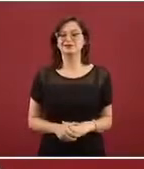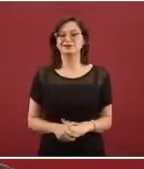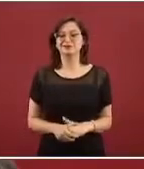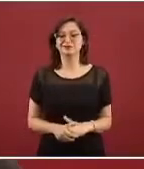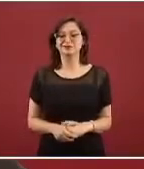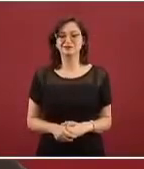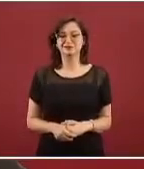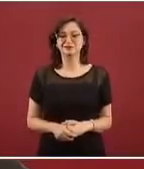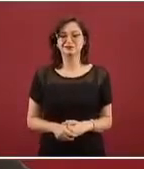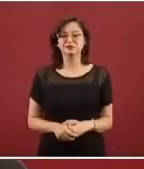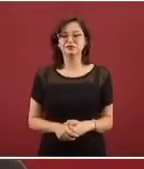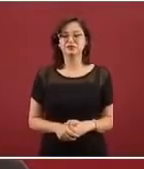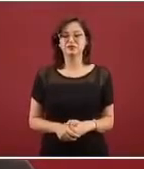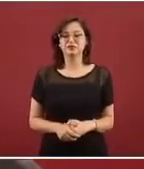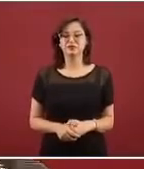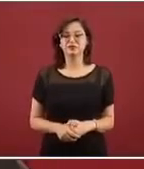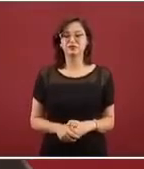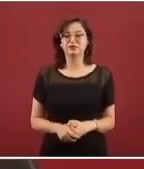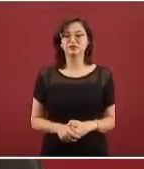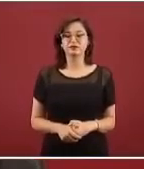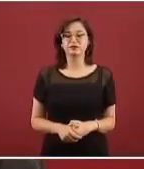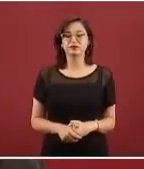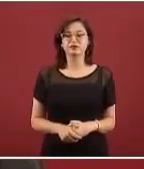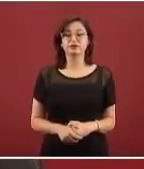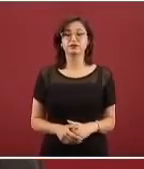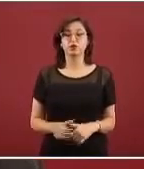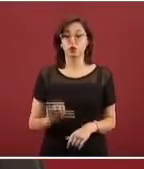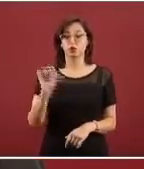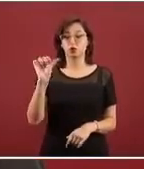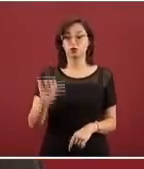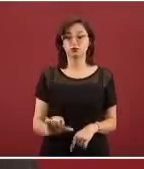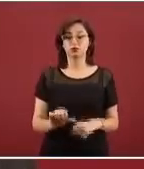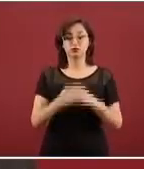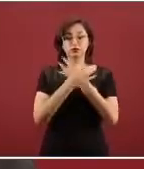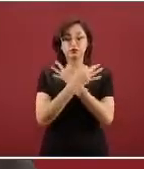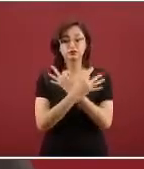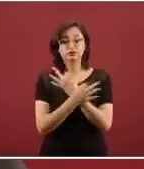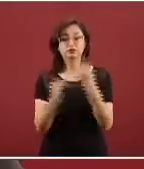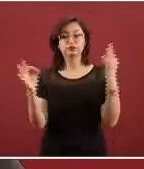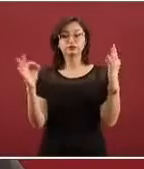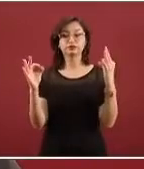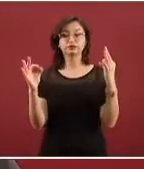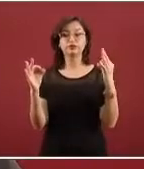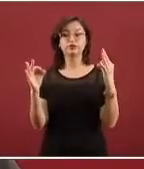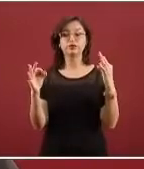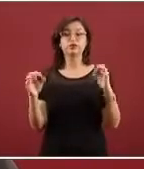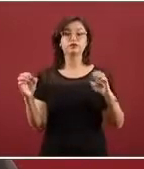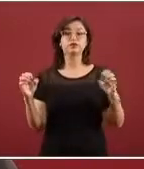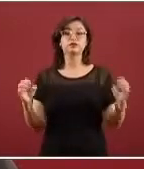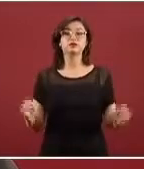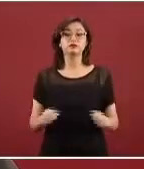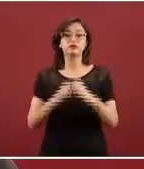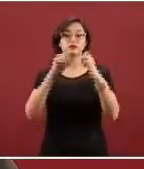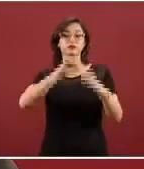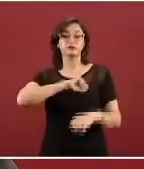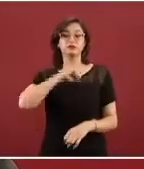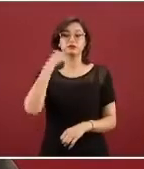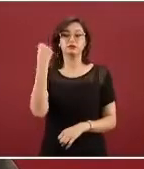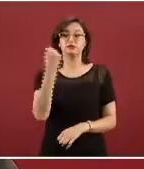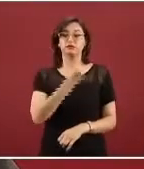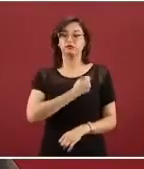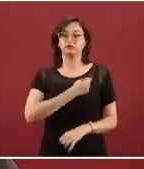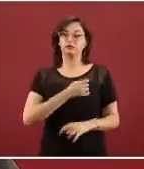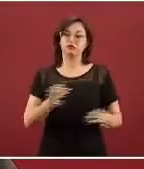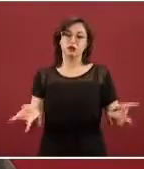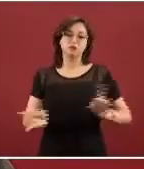entonces, porque esta declaratoria es de emergencia sanitaria por causas de fuerza